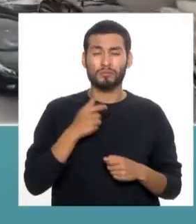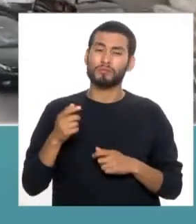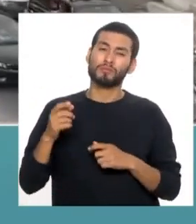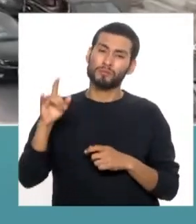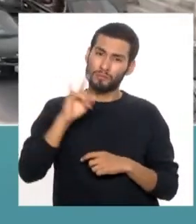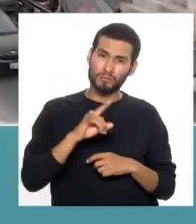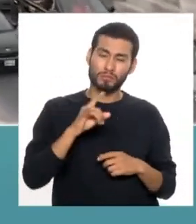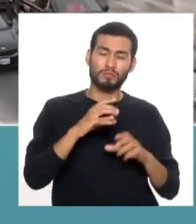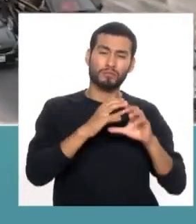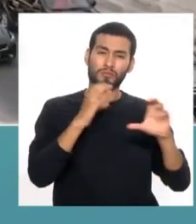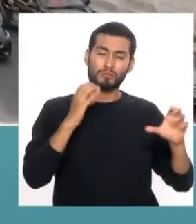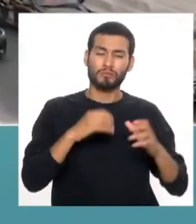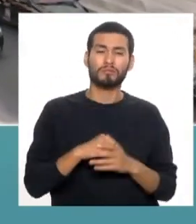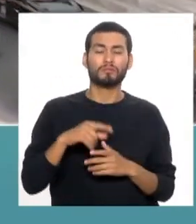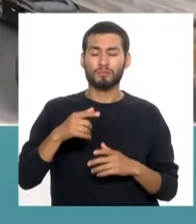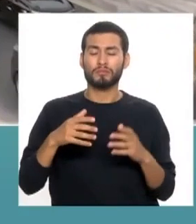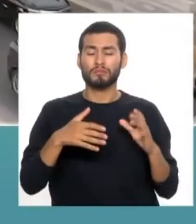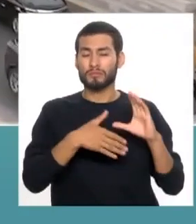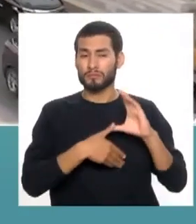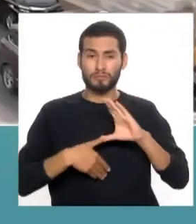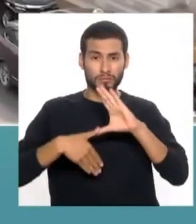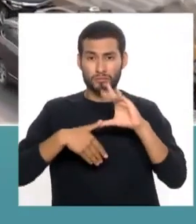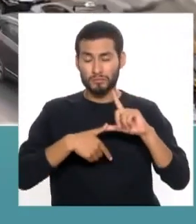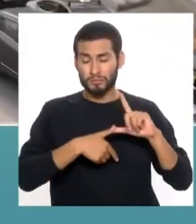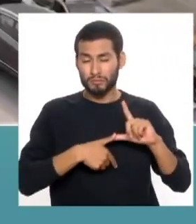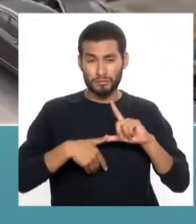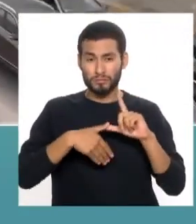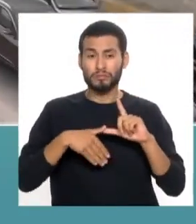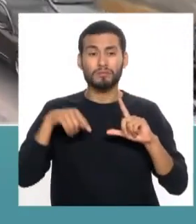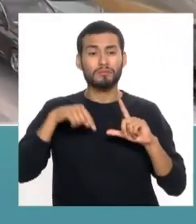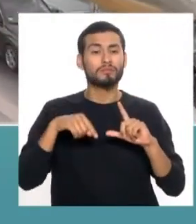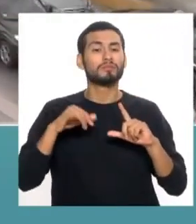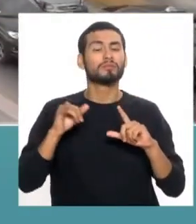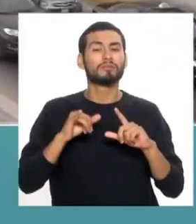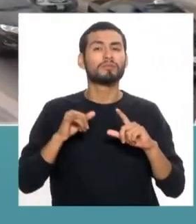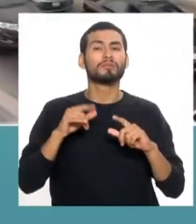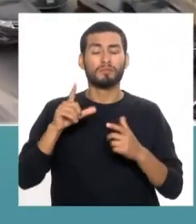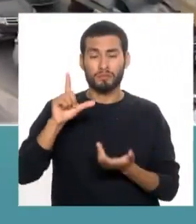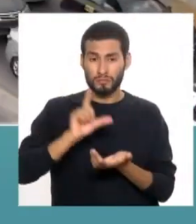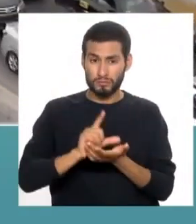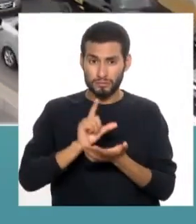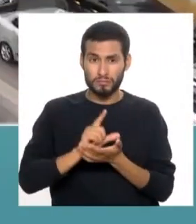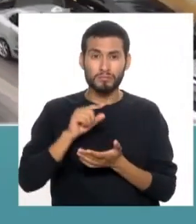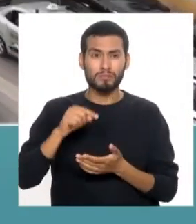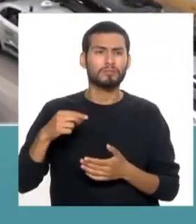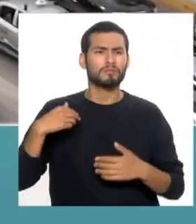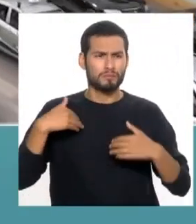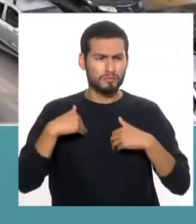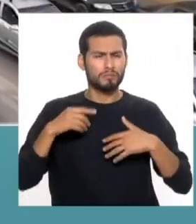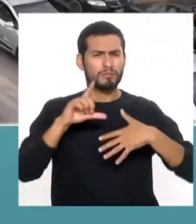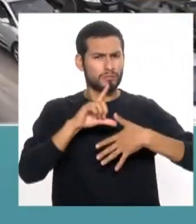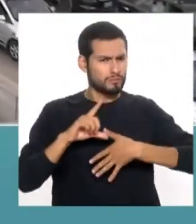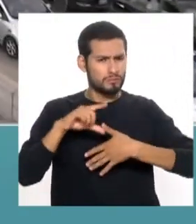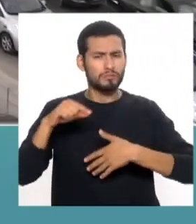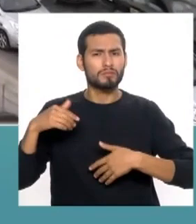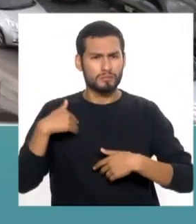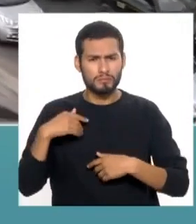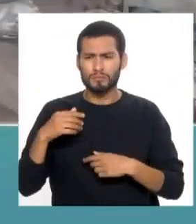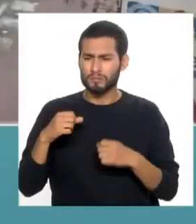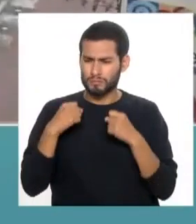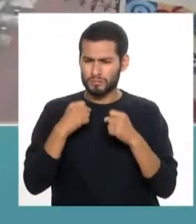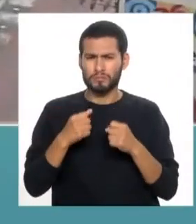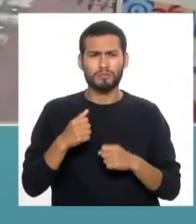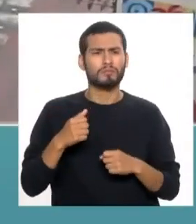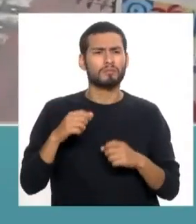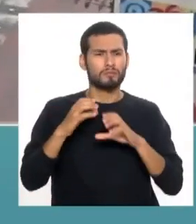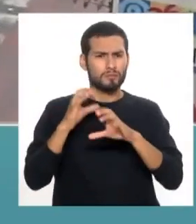público, las ciudades de América Latina, y también es el caso de Lima, ya usamos transporte público como nuestro modo principal. Más